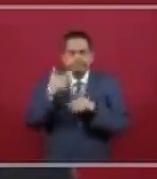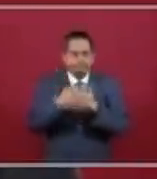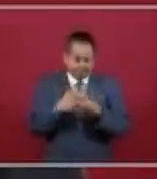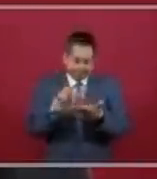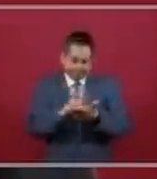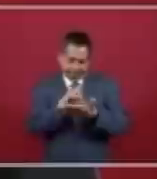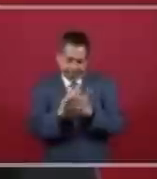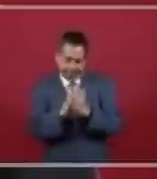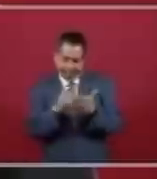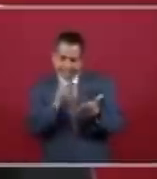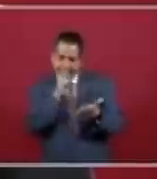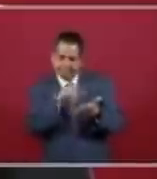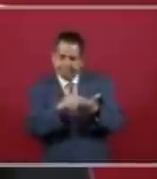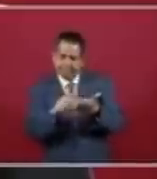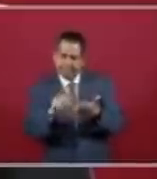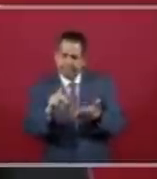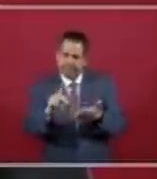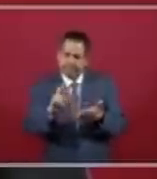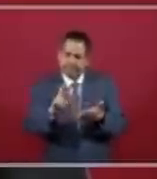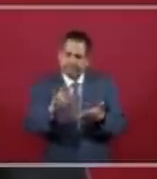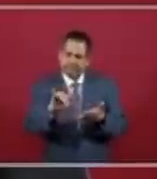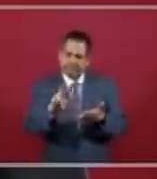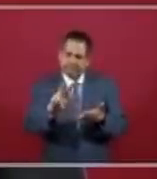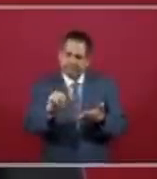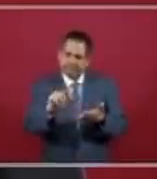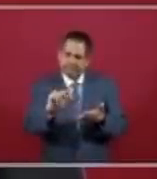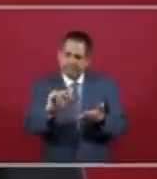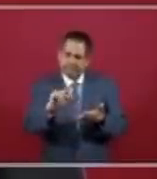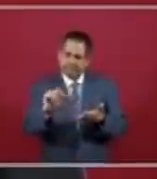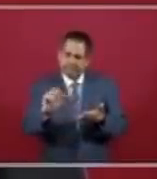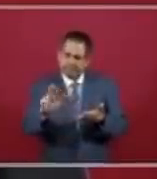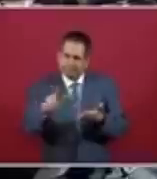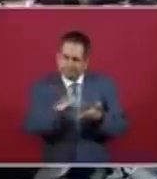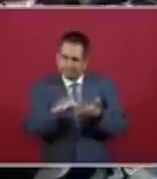diccionario qué es privatizar.